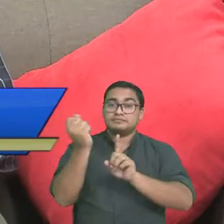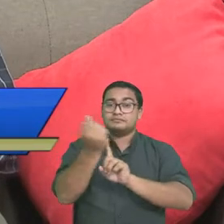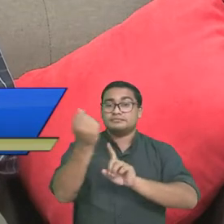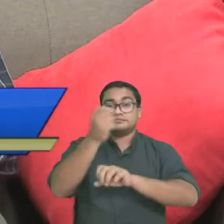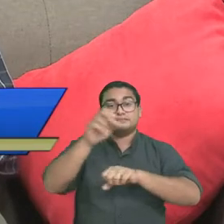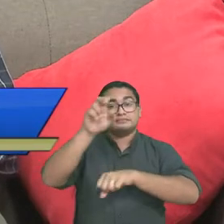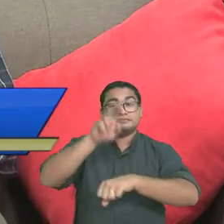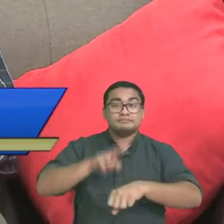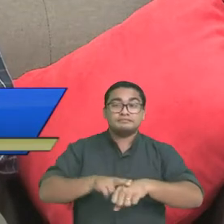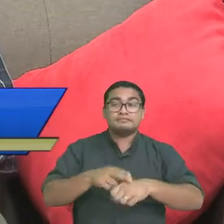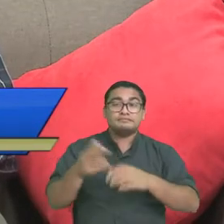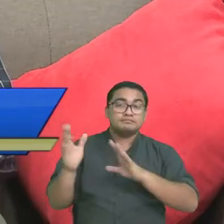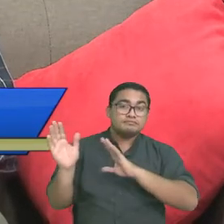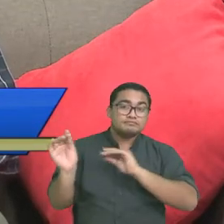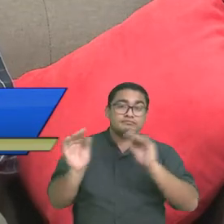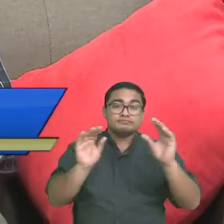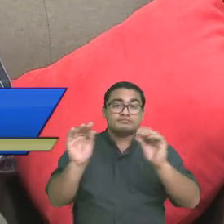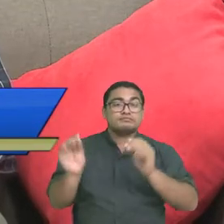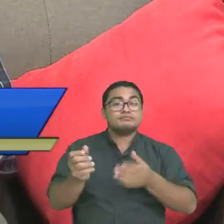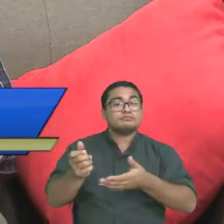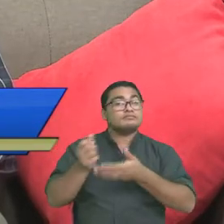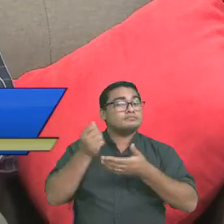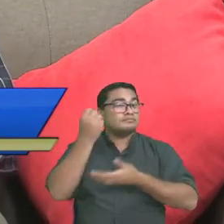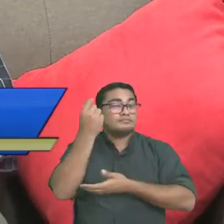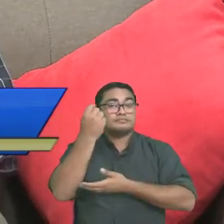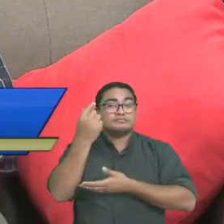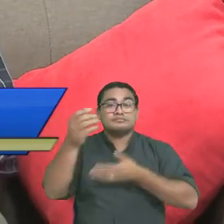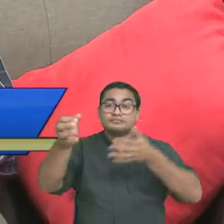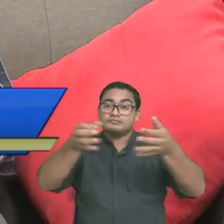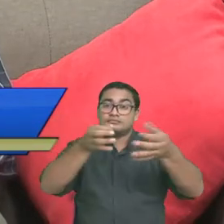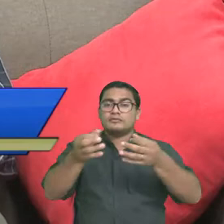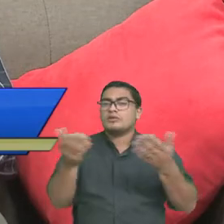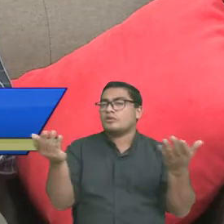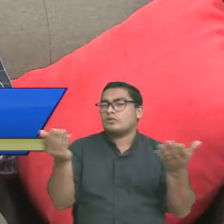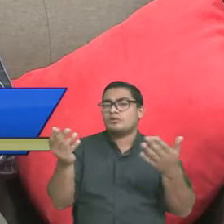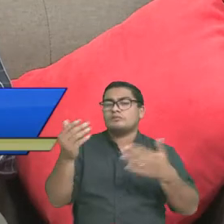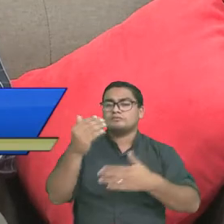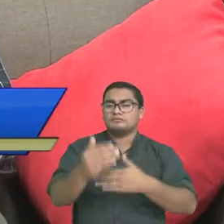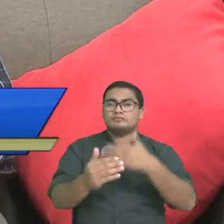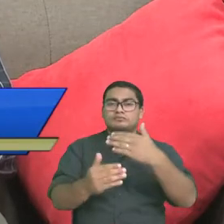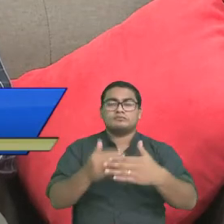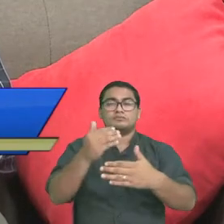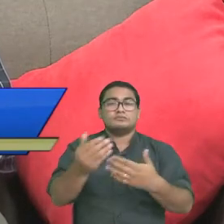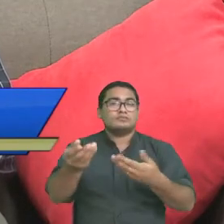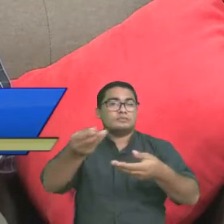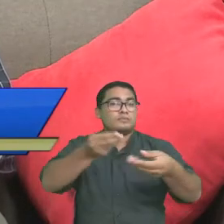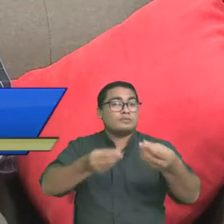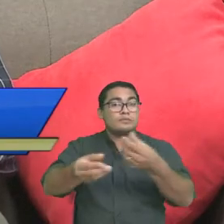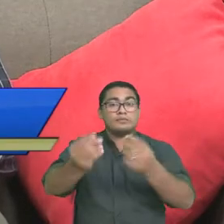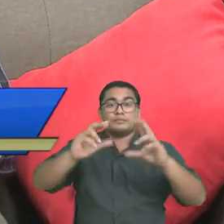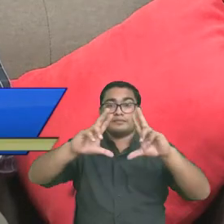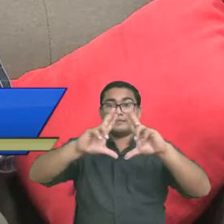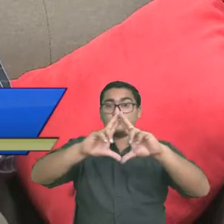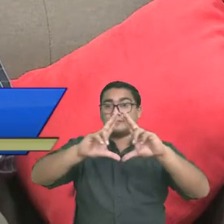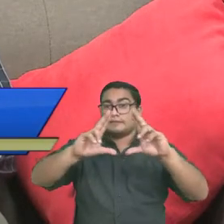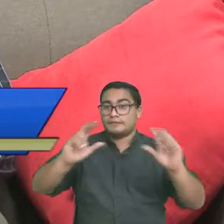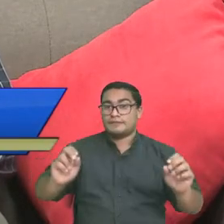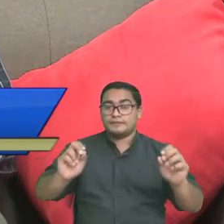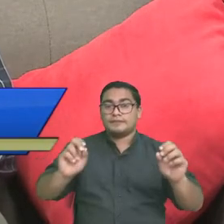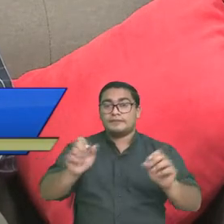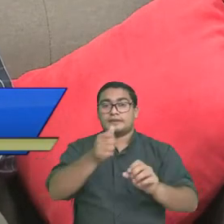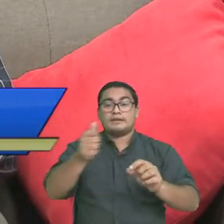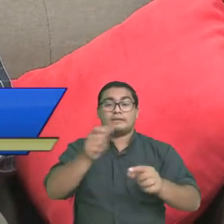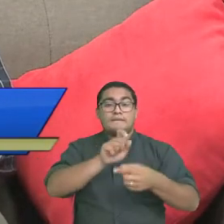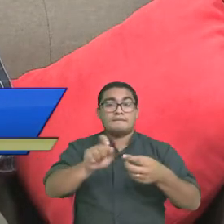esta oportunidad, una conversación que nos ayudará a entender el proceso de la consolidación de la economía nicaragüense durante este primer